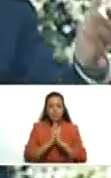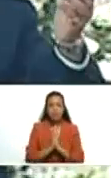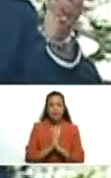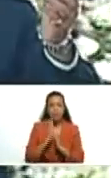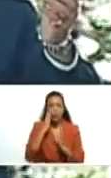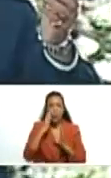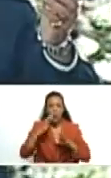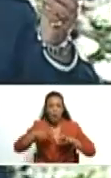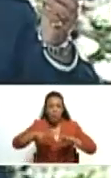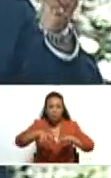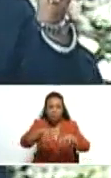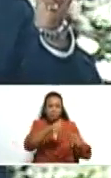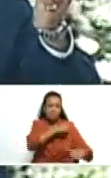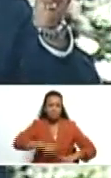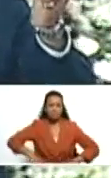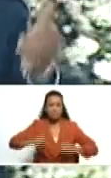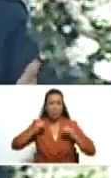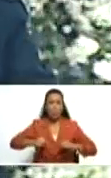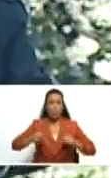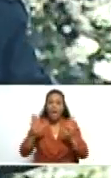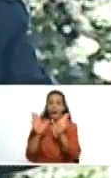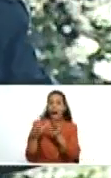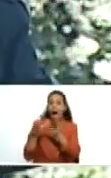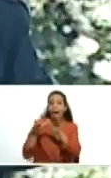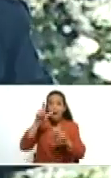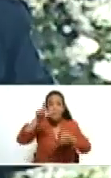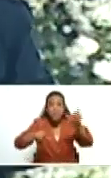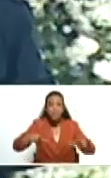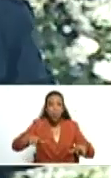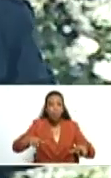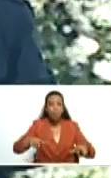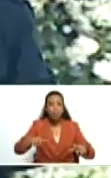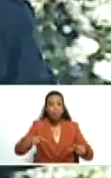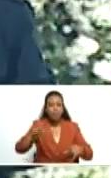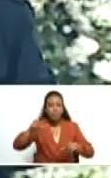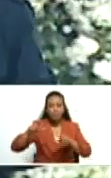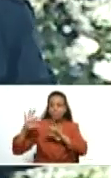su ejército de ángeles y de gente buena.